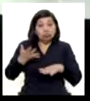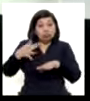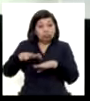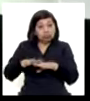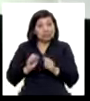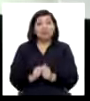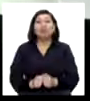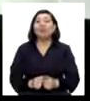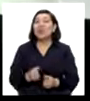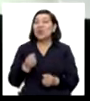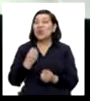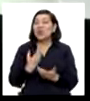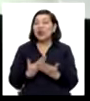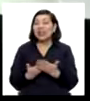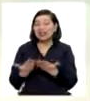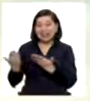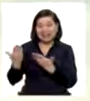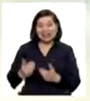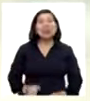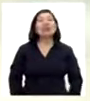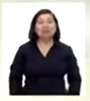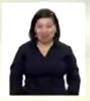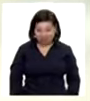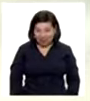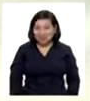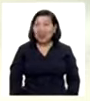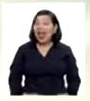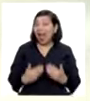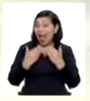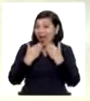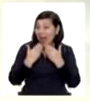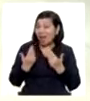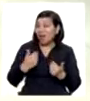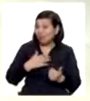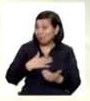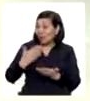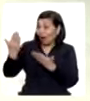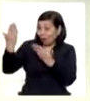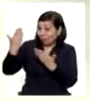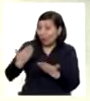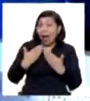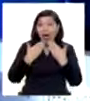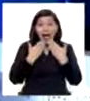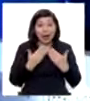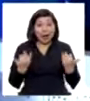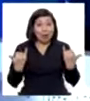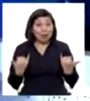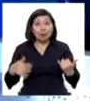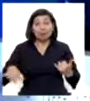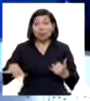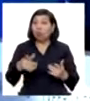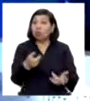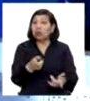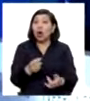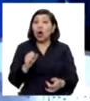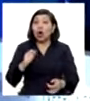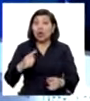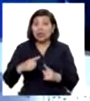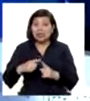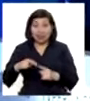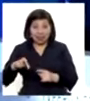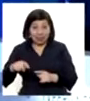Inclusión de OSITRAN. ¿Cómo está, María Cristina? Bienvenida. Buenos días, Jennifer. Muchísimas gracias por la invitación. Muchísimas gracias por este espacio para que OSITRAN